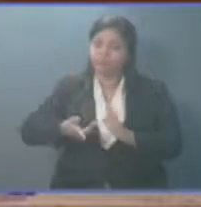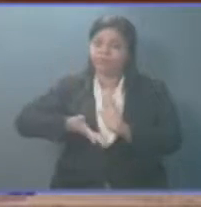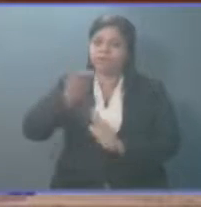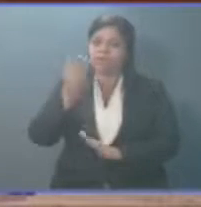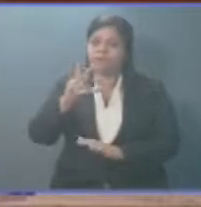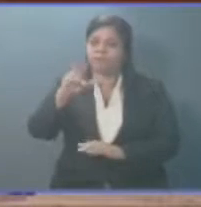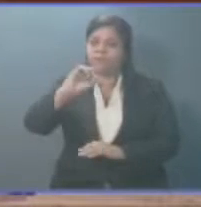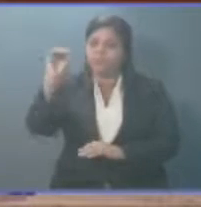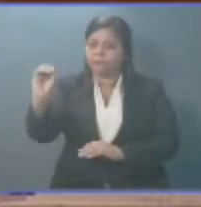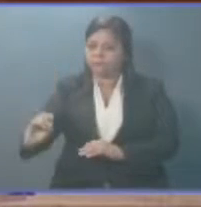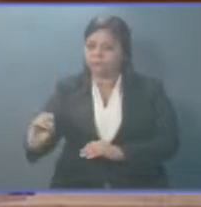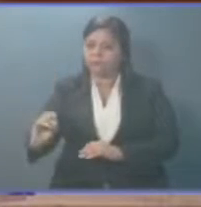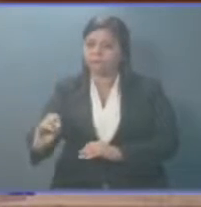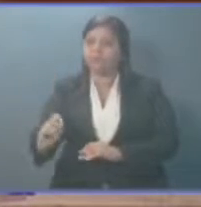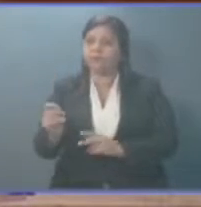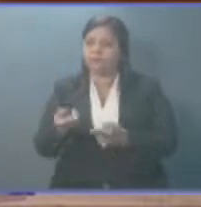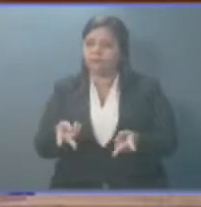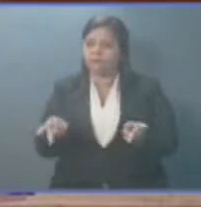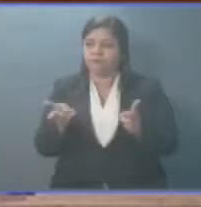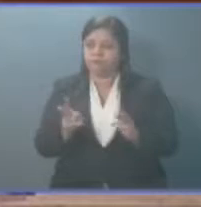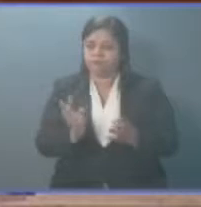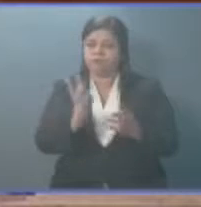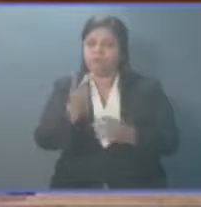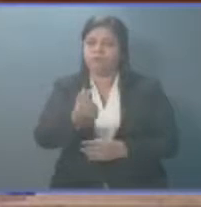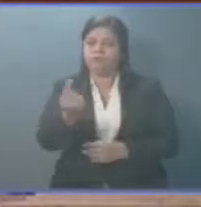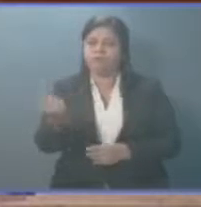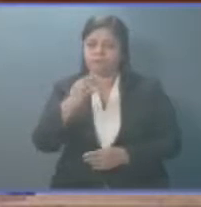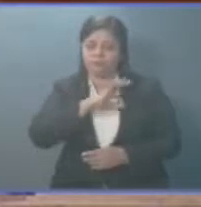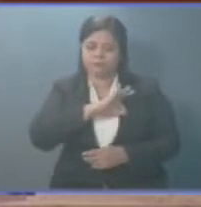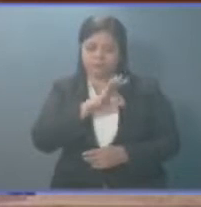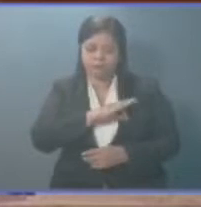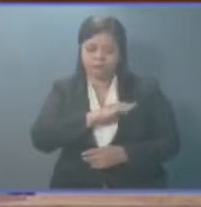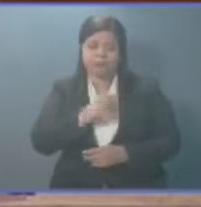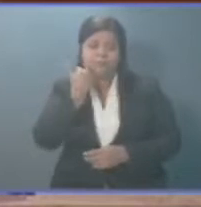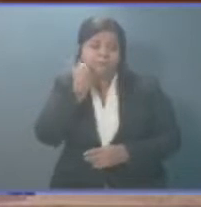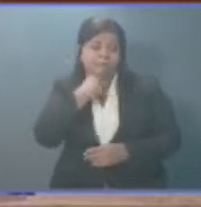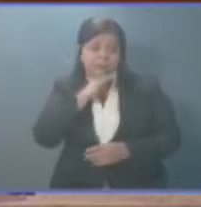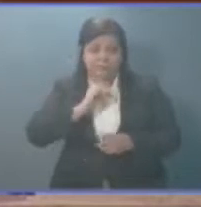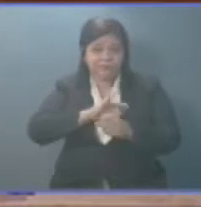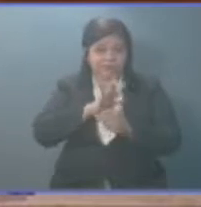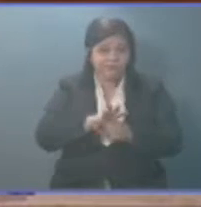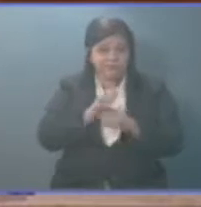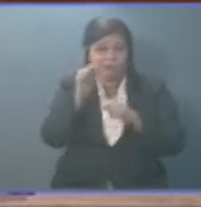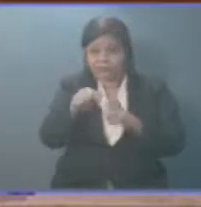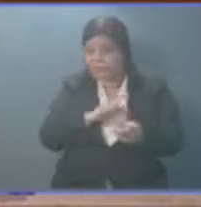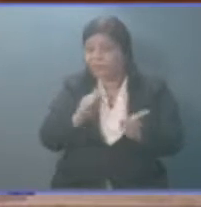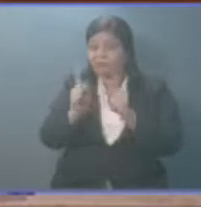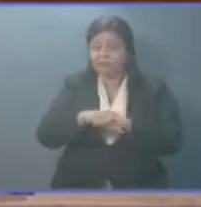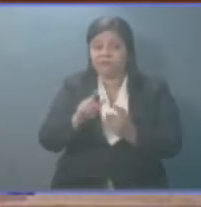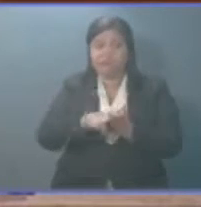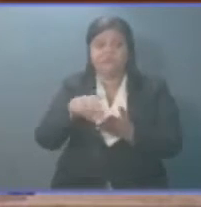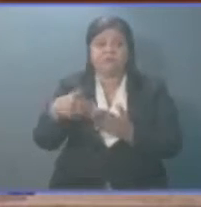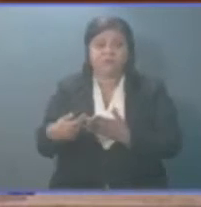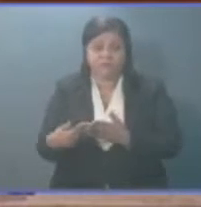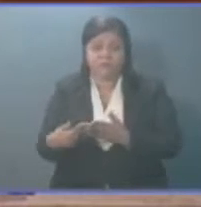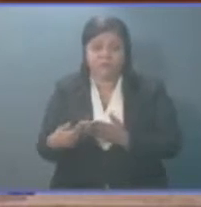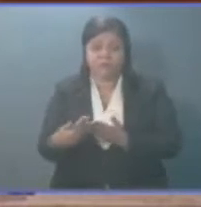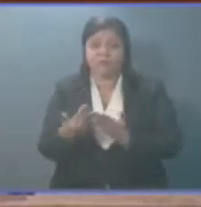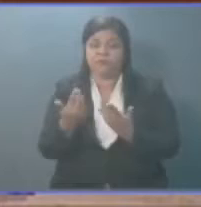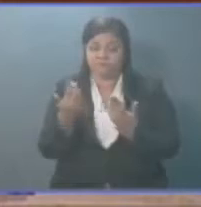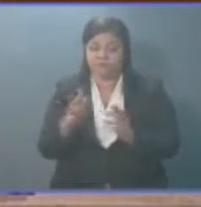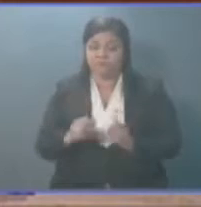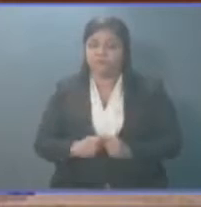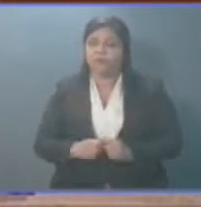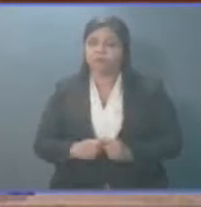30% el padrón oficial de beneficiados. La pandemia nos obliga además a cambiar la logística de entrega del plan de tres fases a nivel